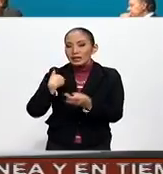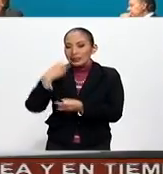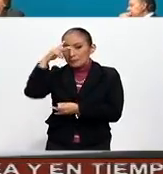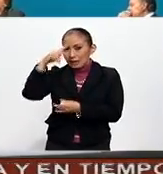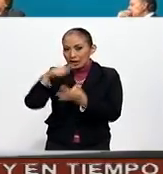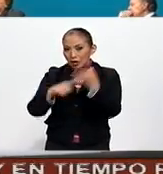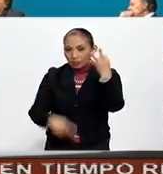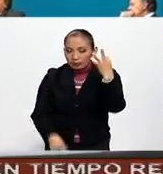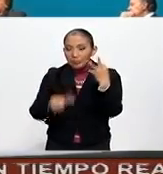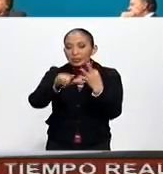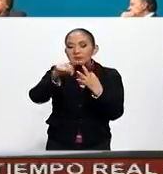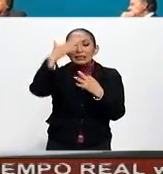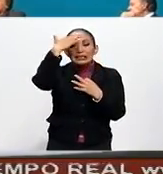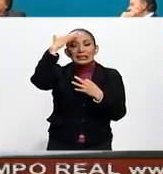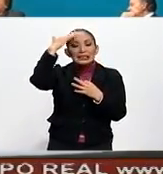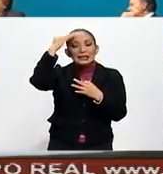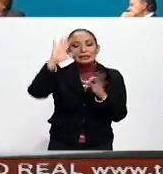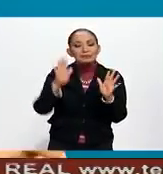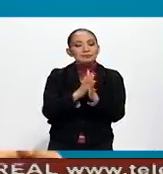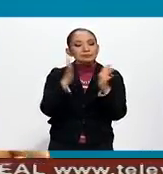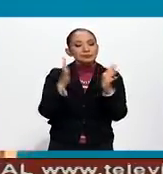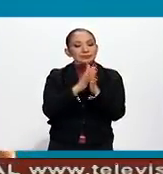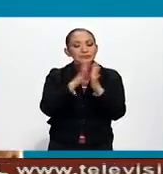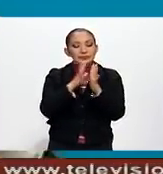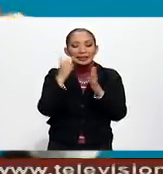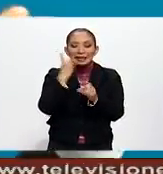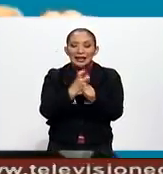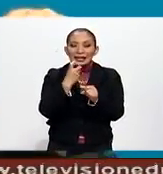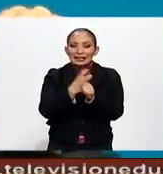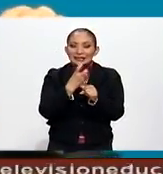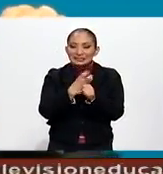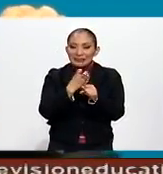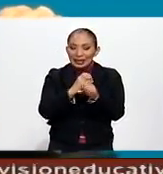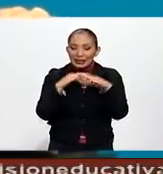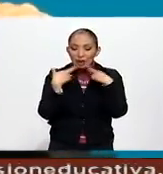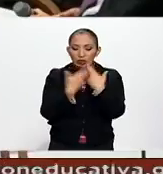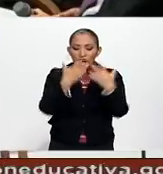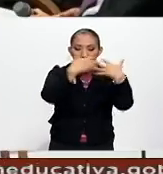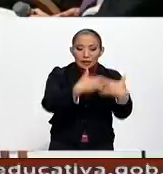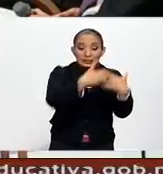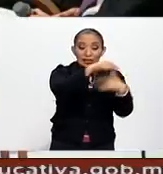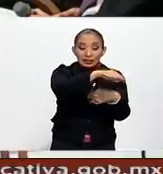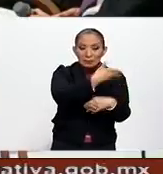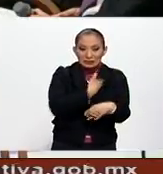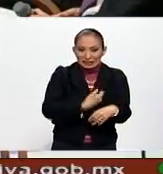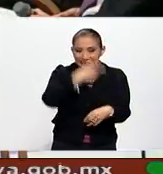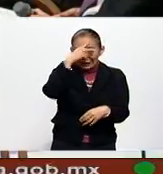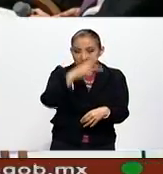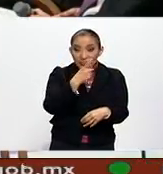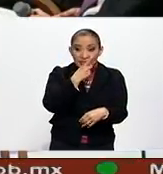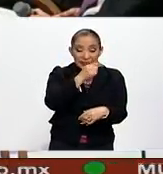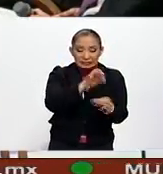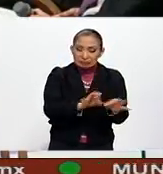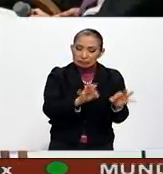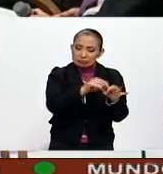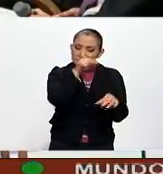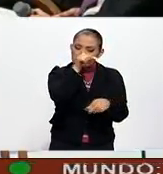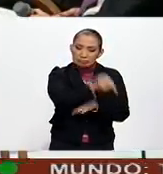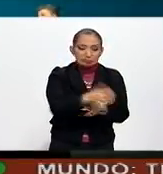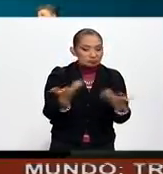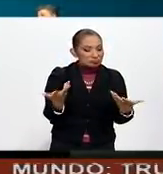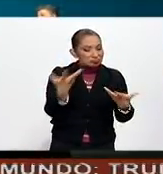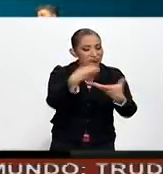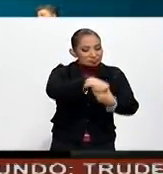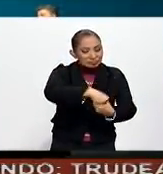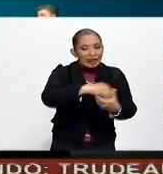Nieto. Después, los líderes participaron en la 3ª cumbre empresarial, donde el presidente Peña Nieto destacó la integración